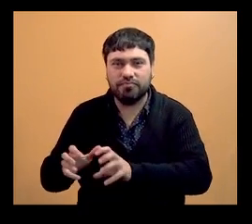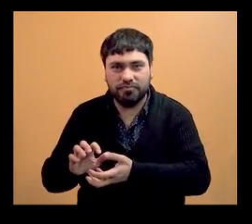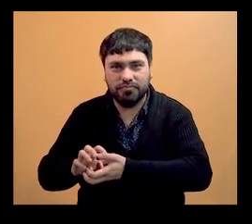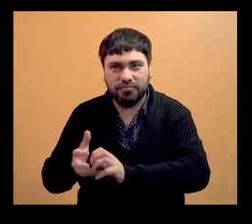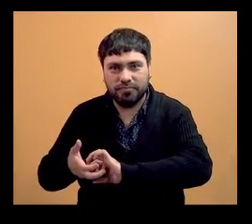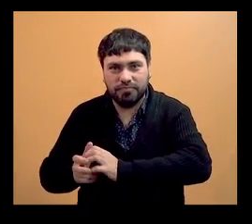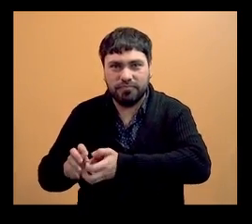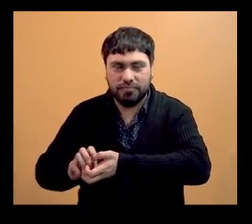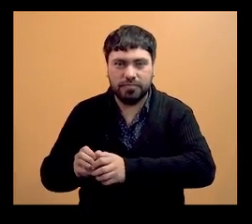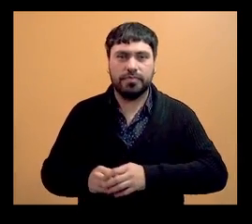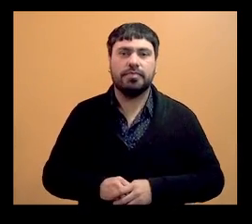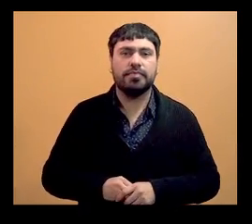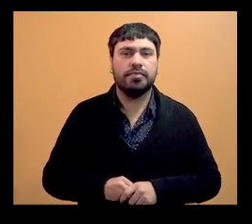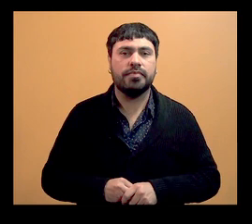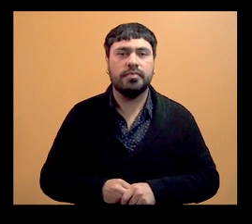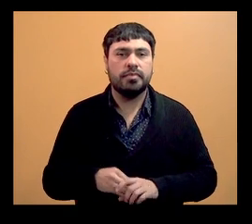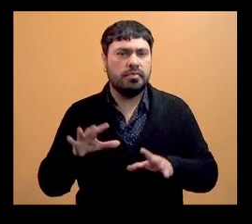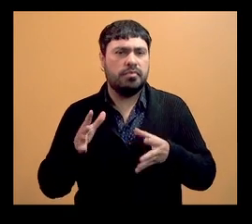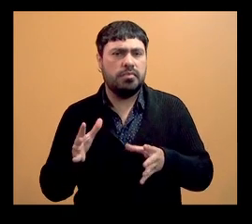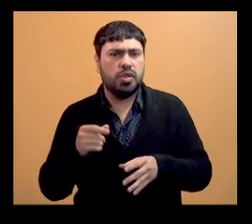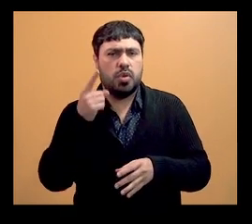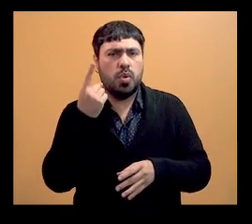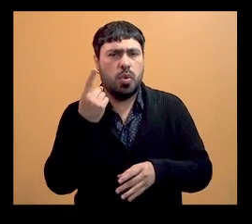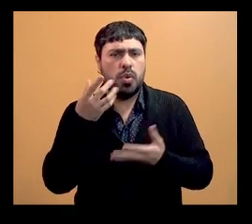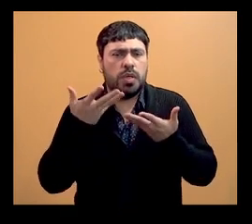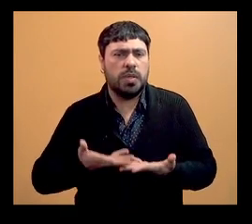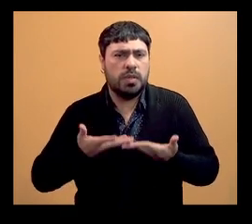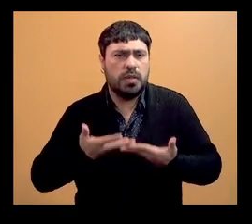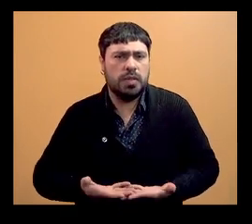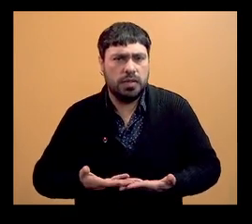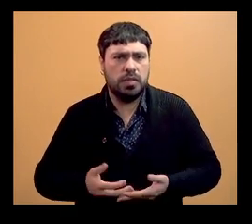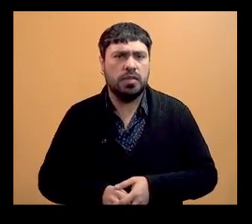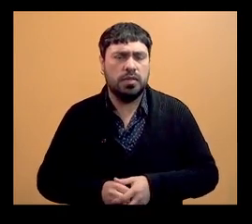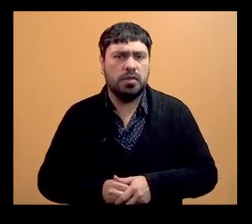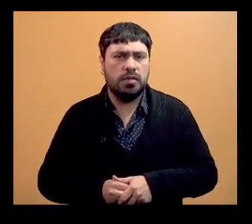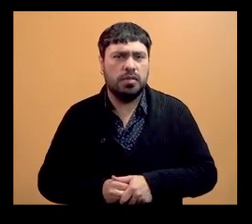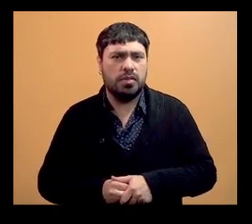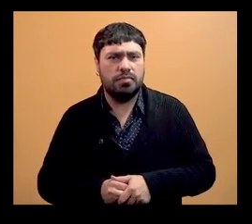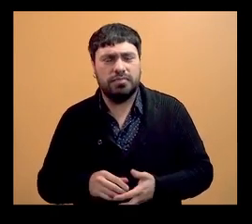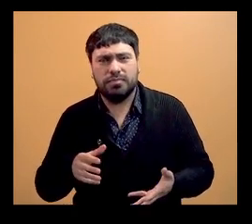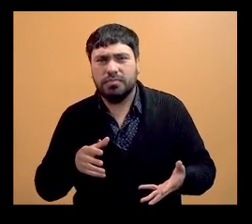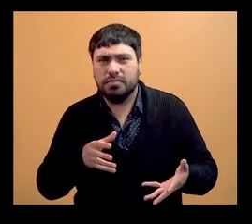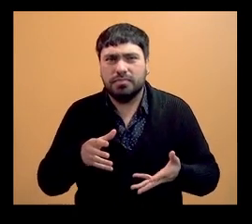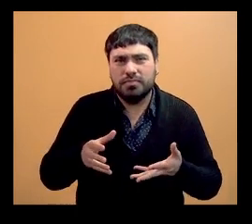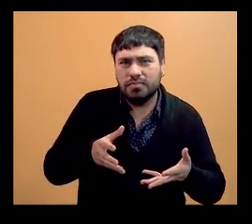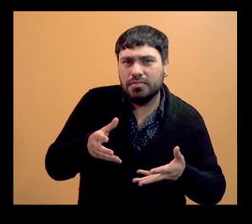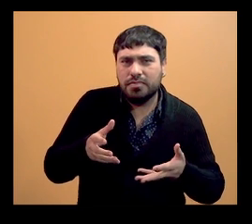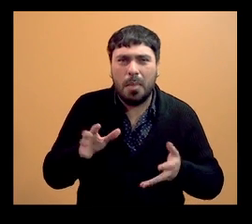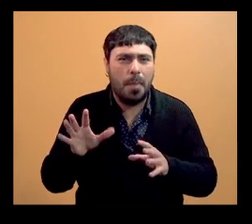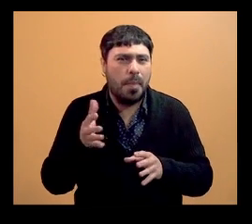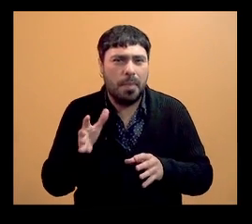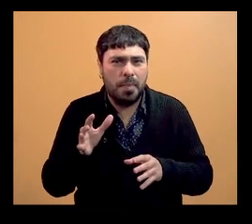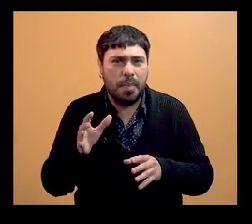del programa del transbordador espacial, un kilo de carga útil tenía un costo superior a $50,000 para que estuviera en órbita. Hoy en día eso se reduce